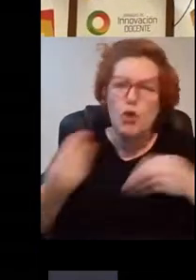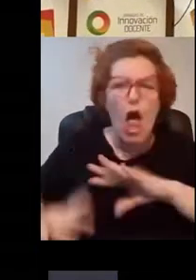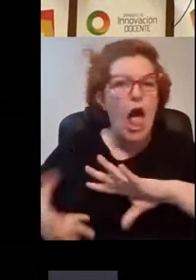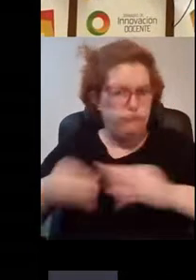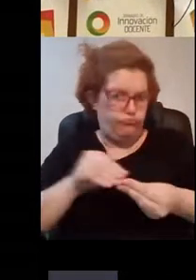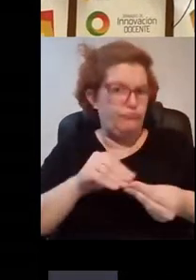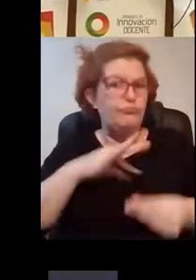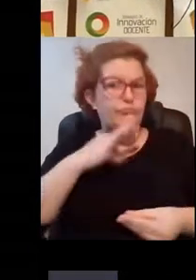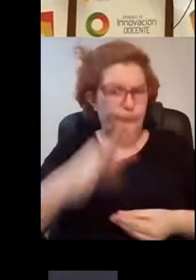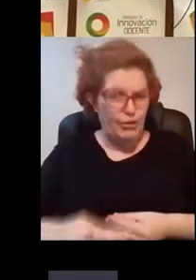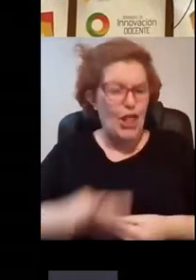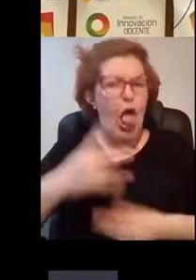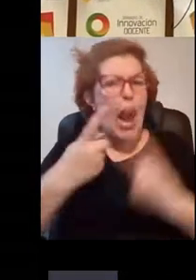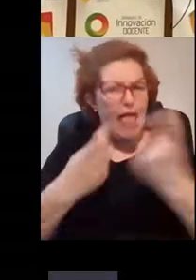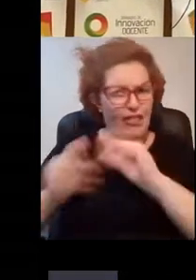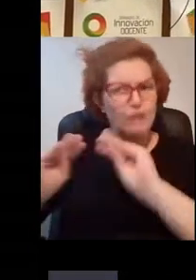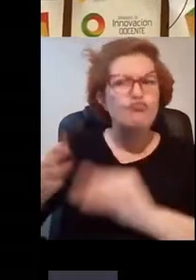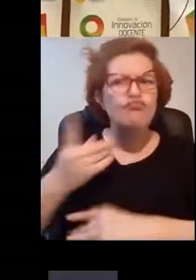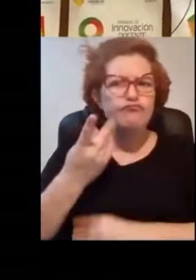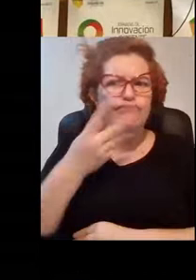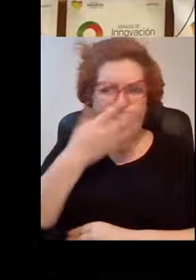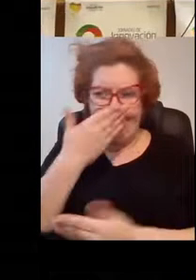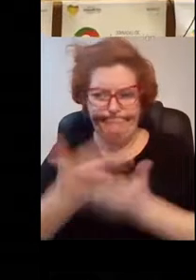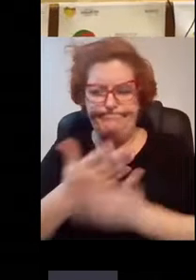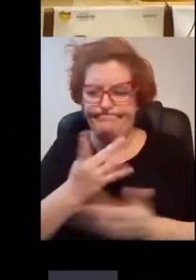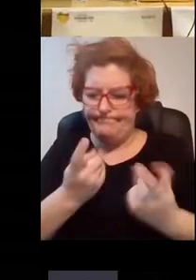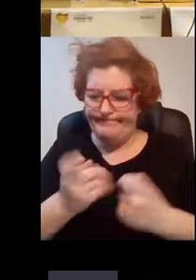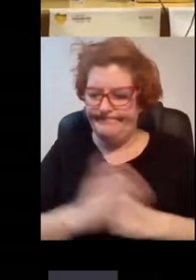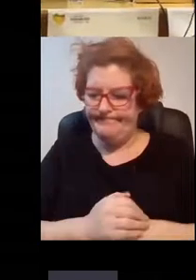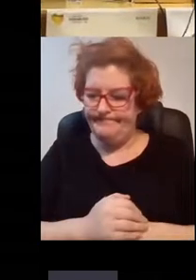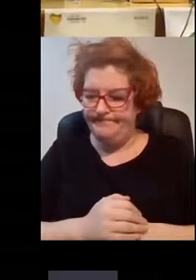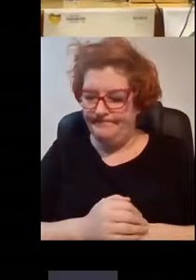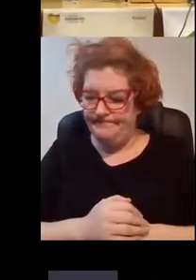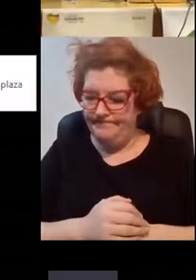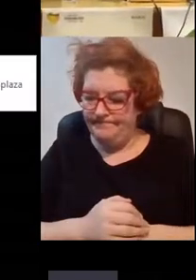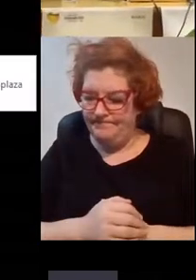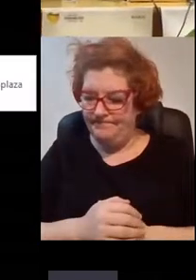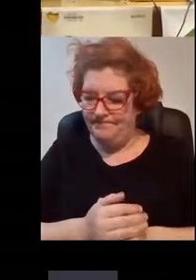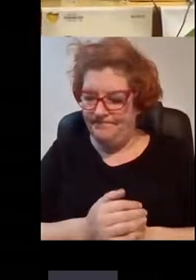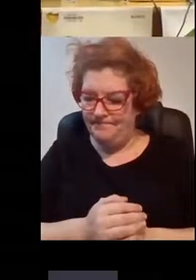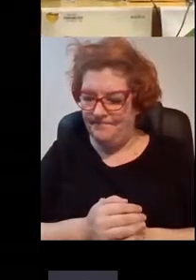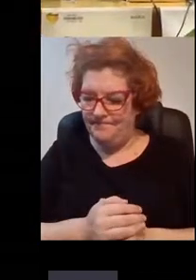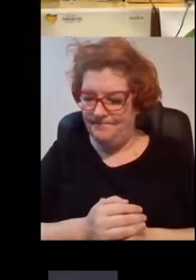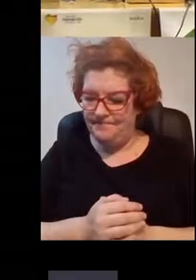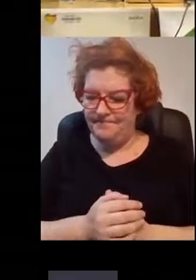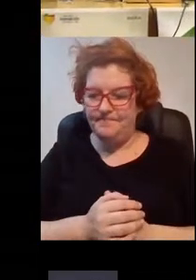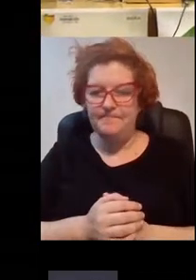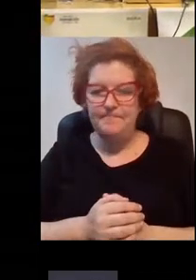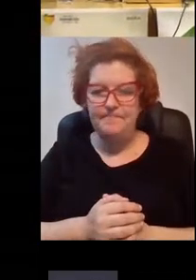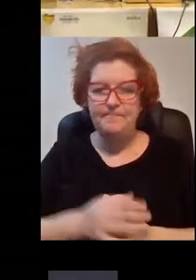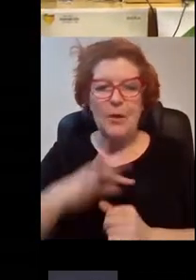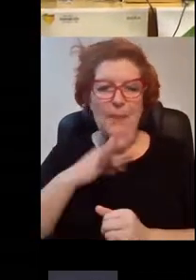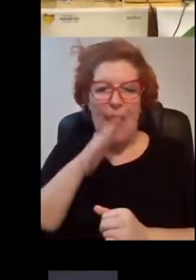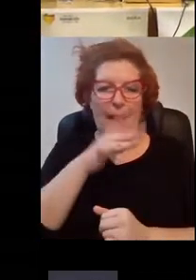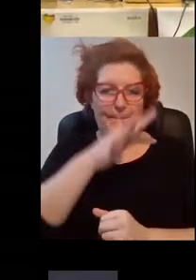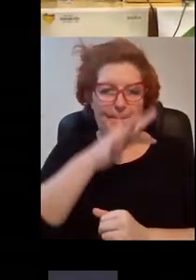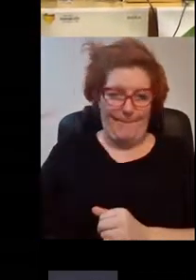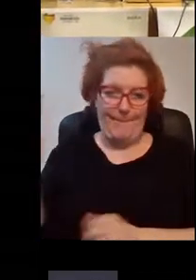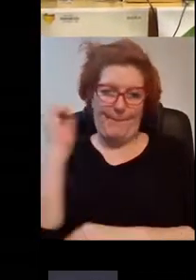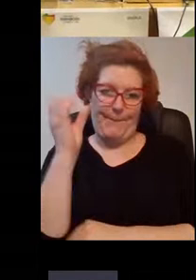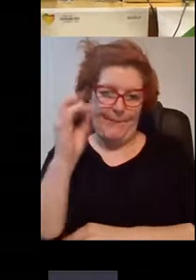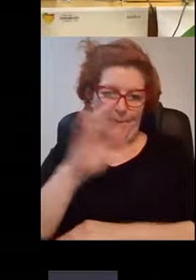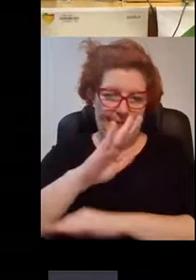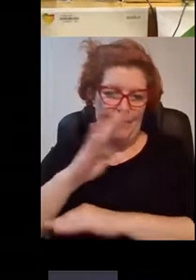y muy necesaria, la verdad. Pues vamos a dar paso a la siguiente presentación.